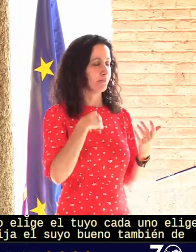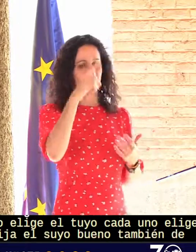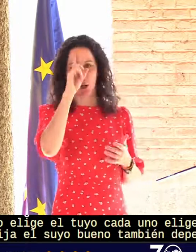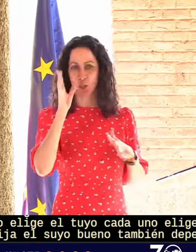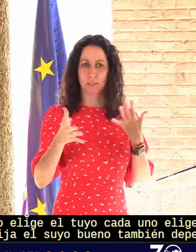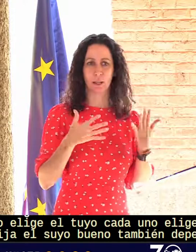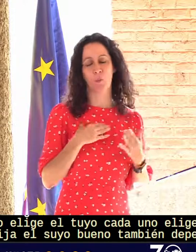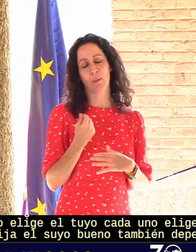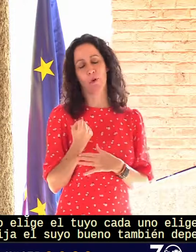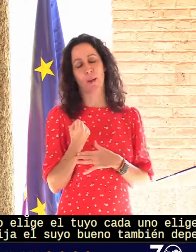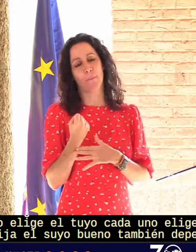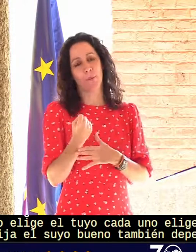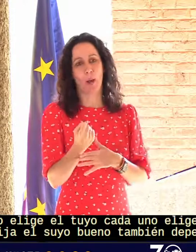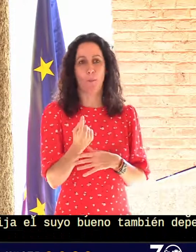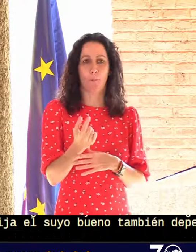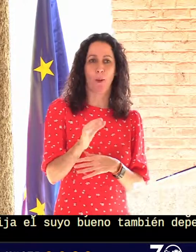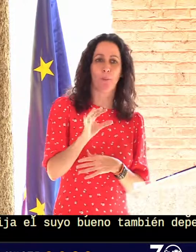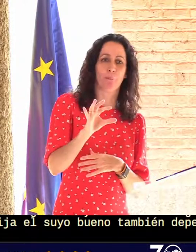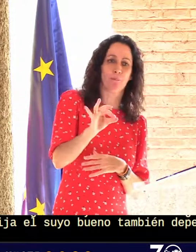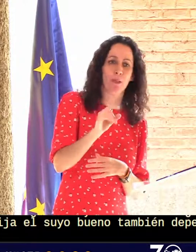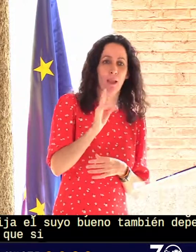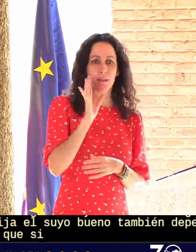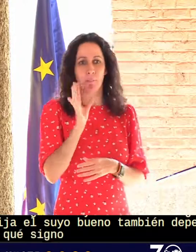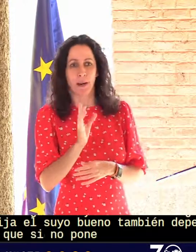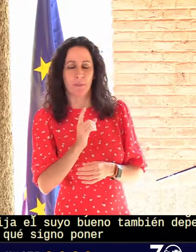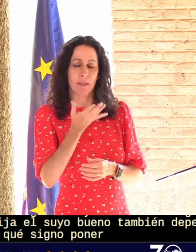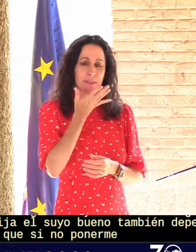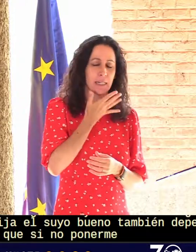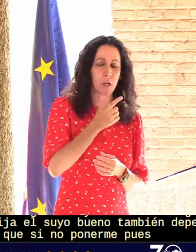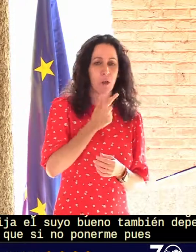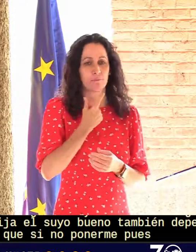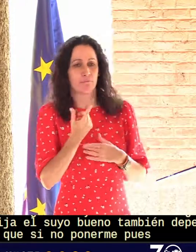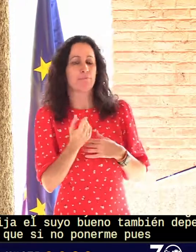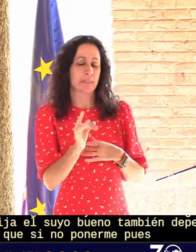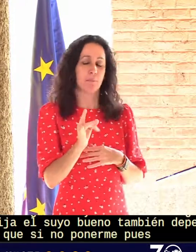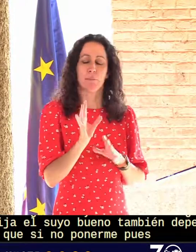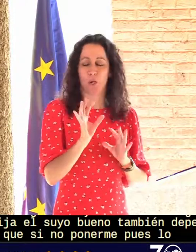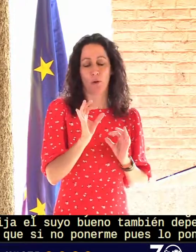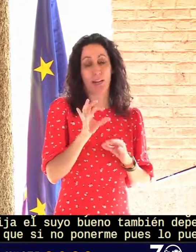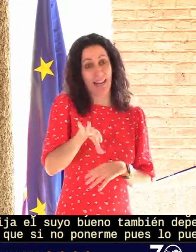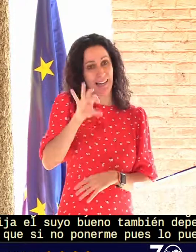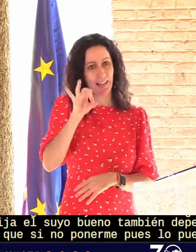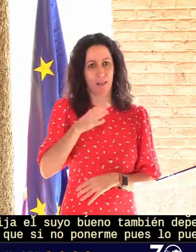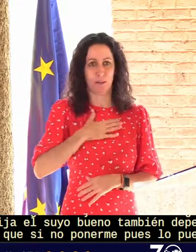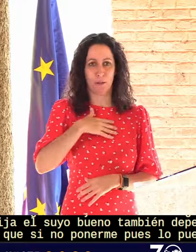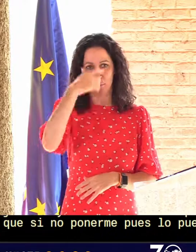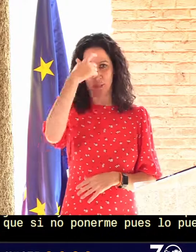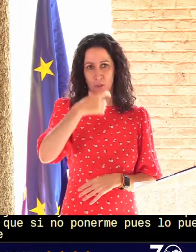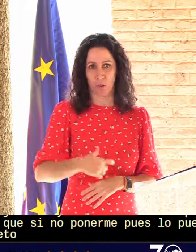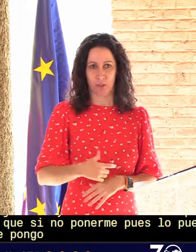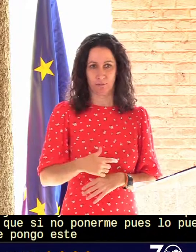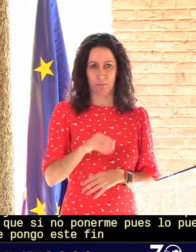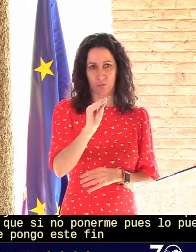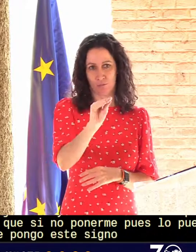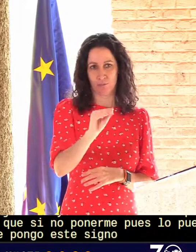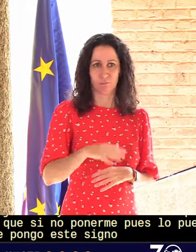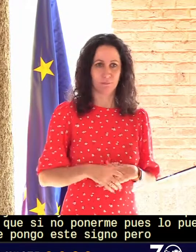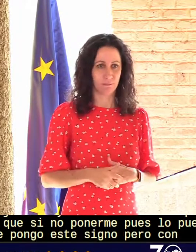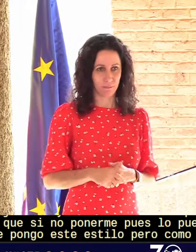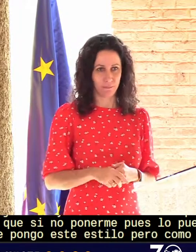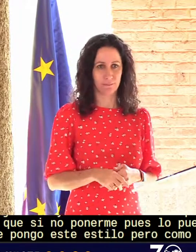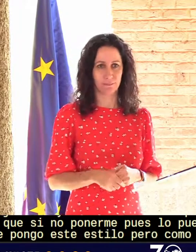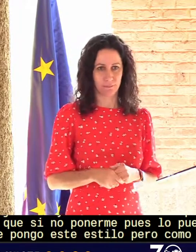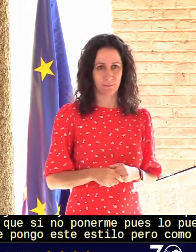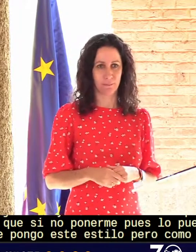depende Imagínate que que no sé muy bien Qué Sign no ponerme pues lo puedes comentar Qué te parece si me pongo este signo pero como os